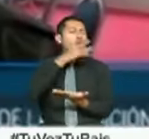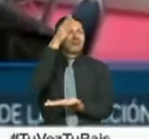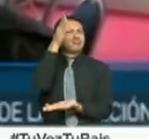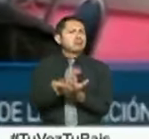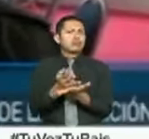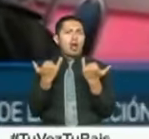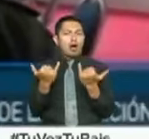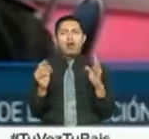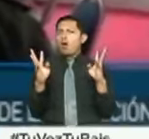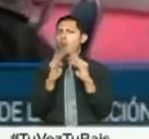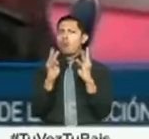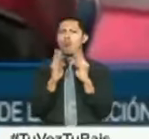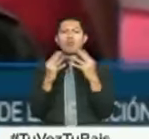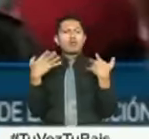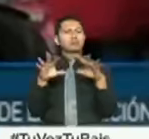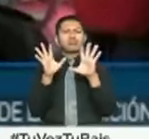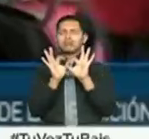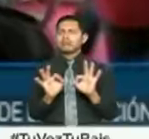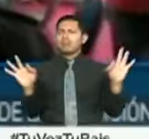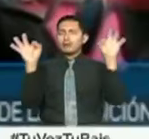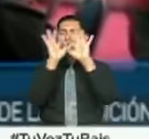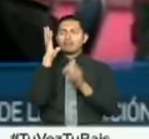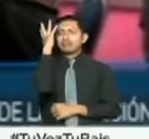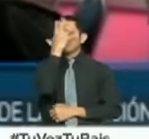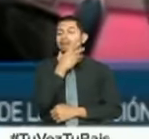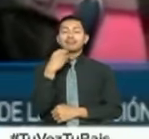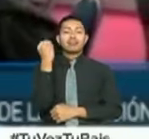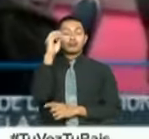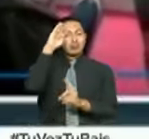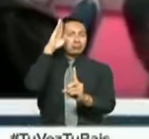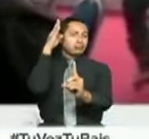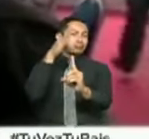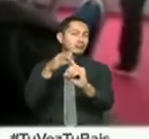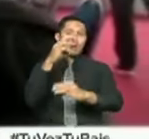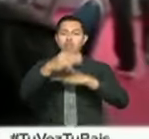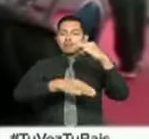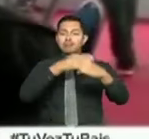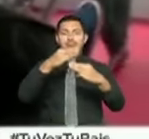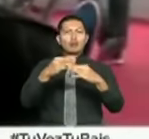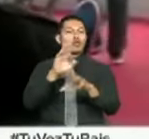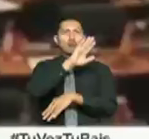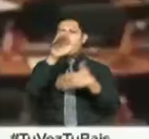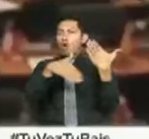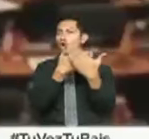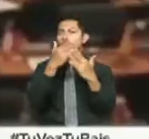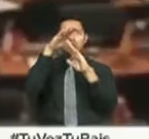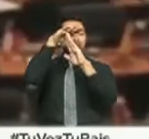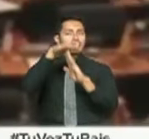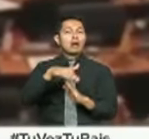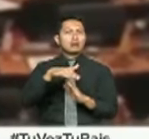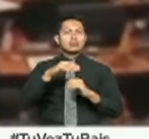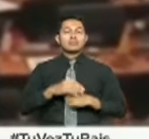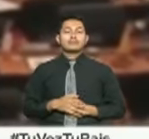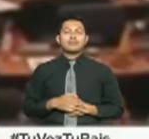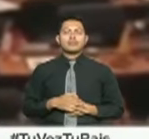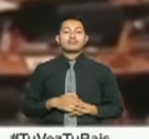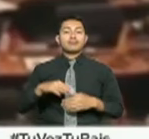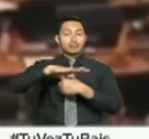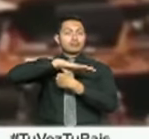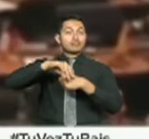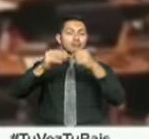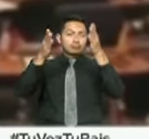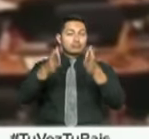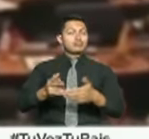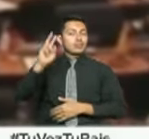una cumbre hermosa donde las grandes causas del mundo se concentran en un solo llamado por la paz. Según la canciller venezolana